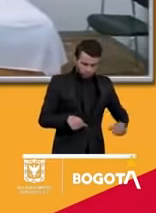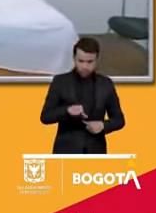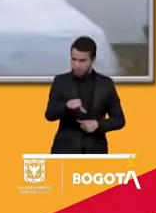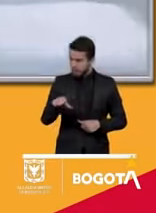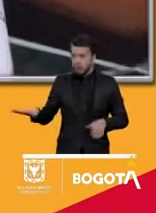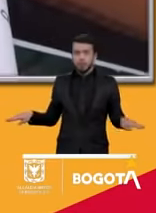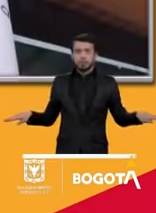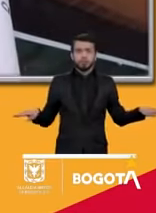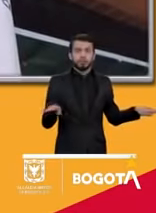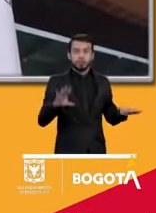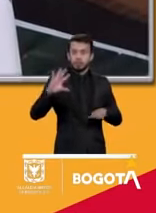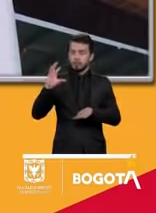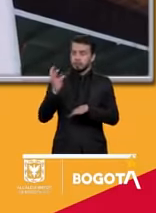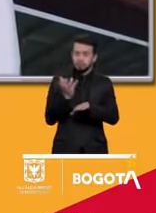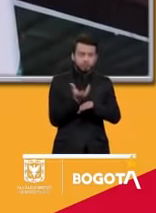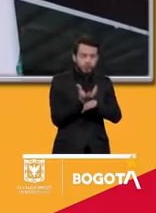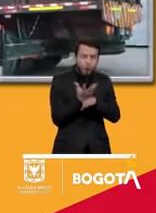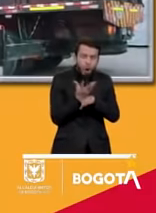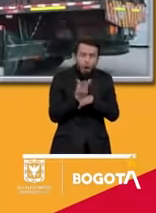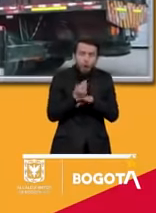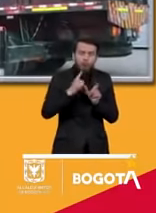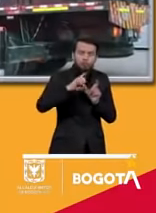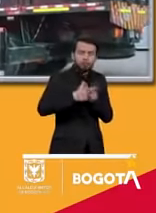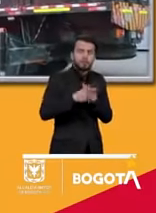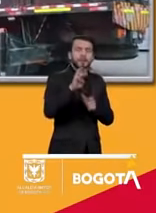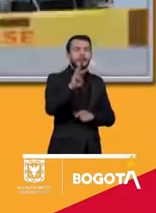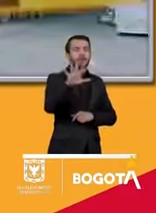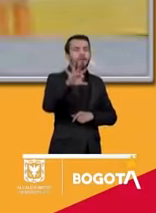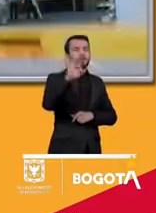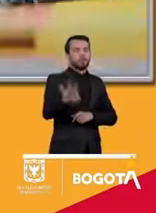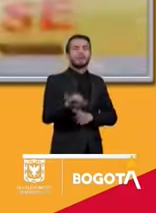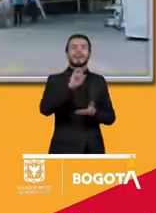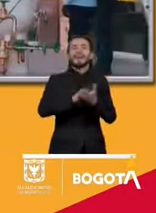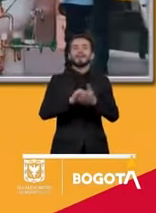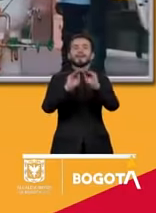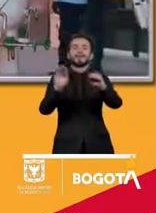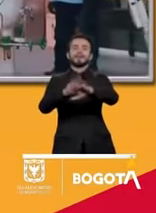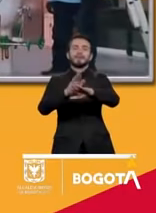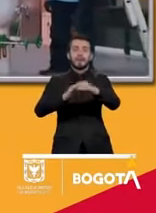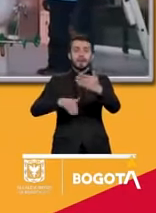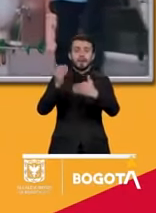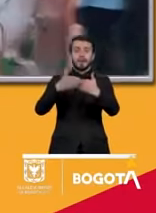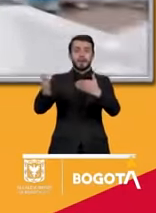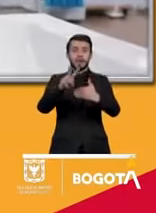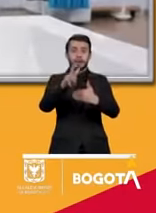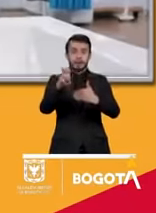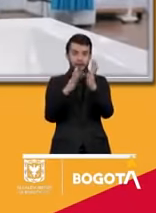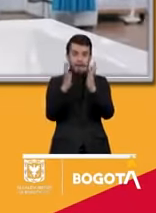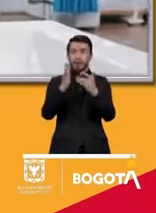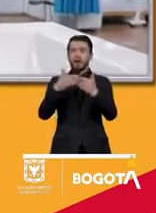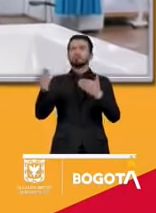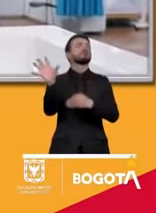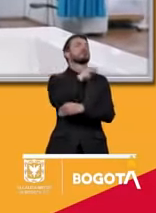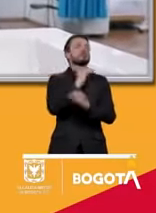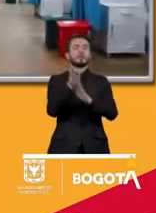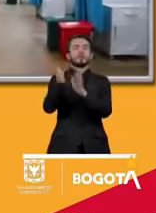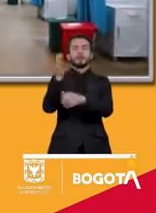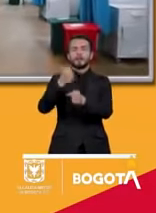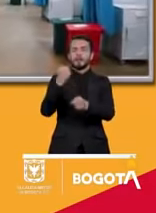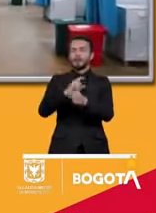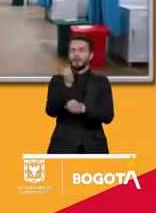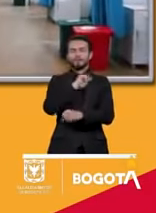es 35%. Por eso no podemos salir a trabajar todos el 27 de abril. No podemos, no estamos en condiciones. Vamos a empezar